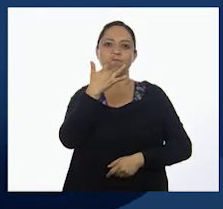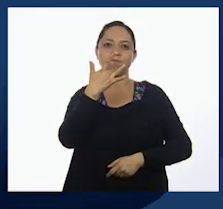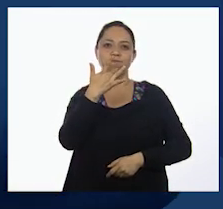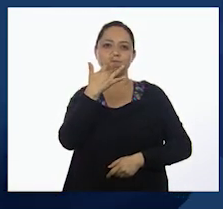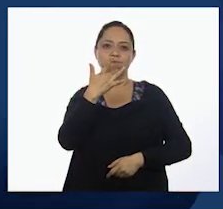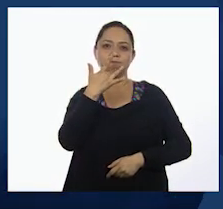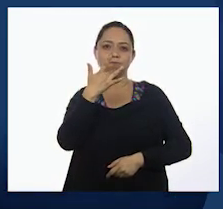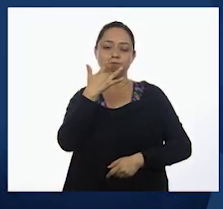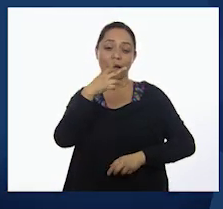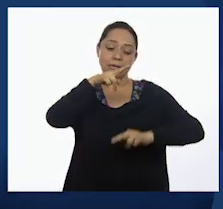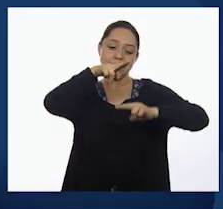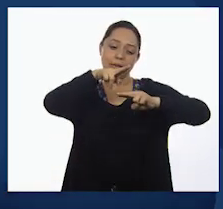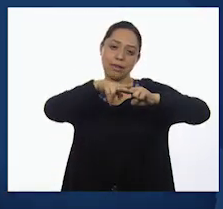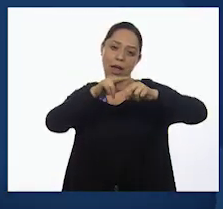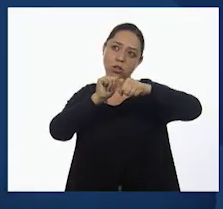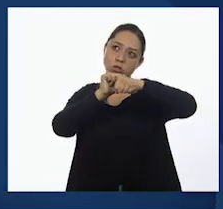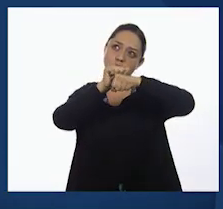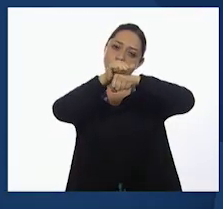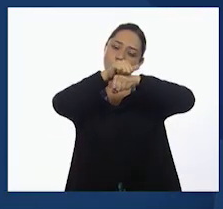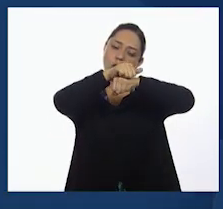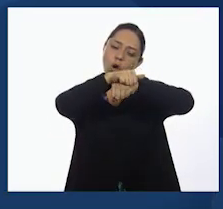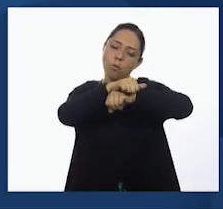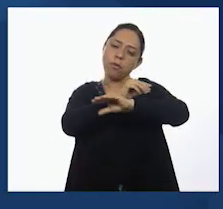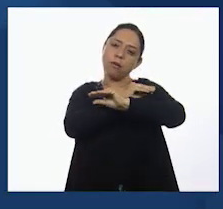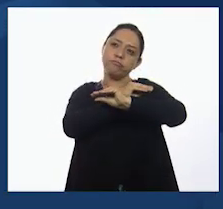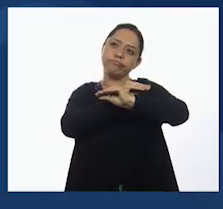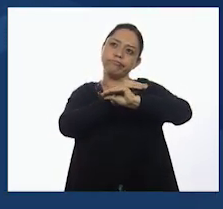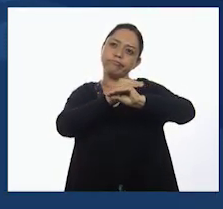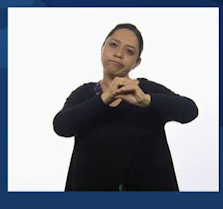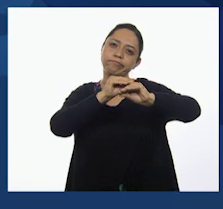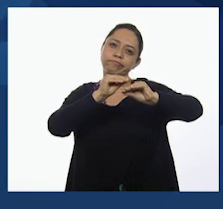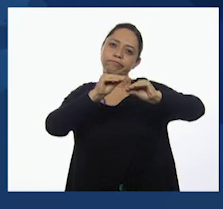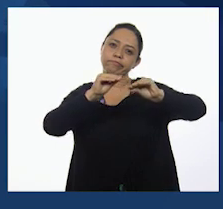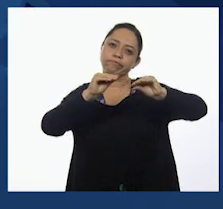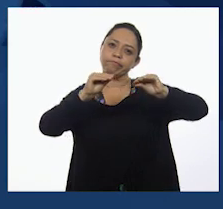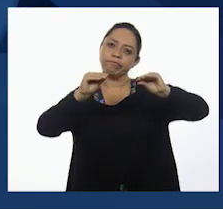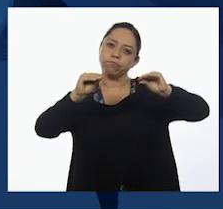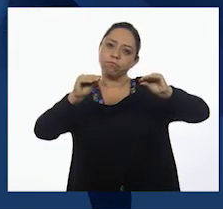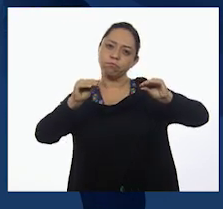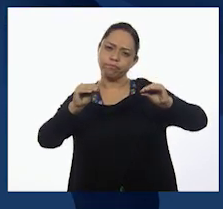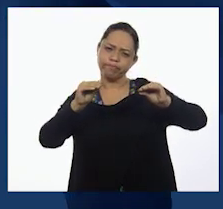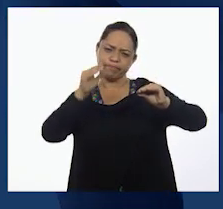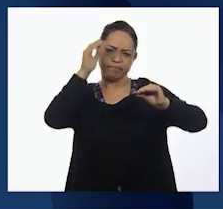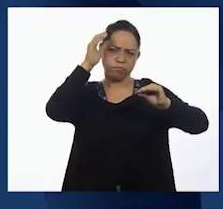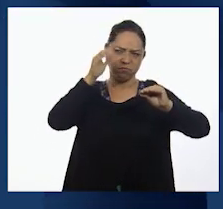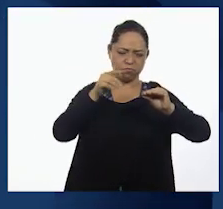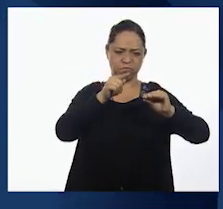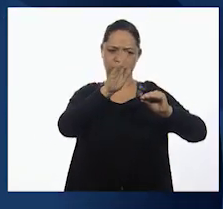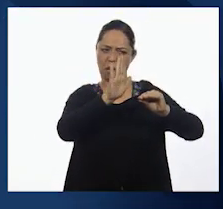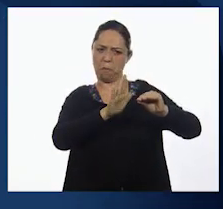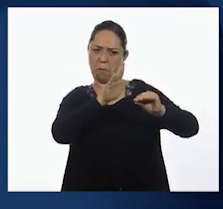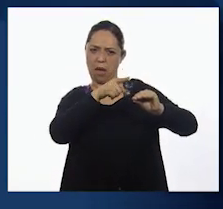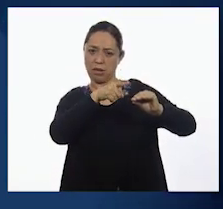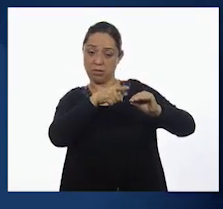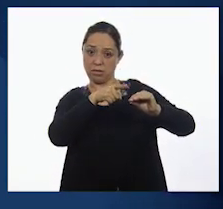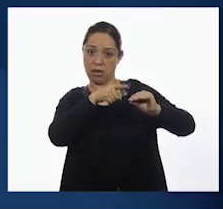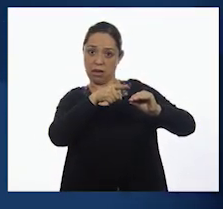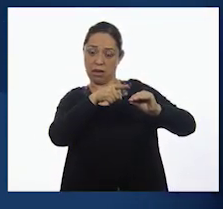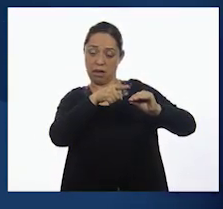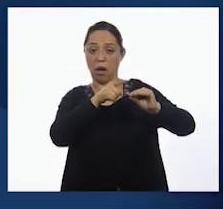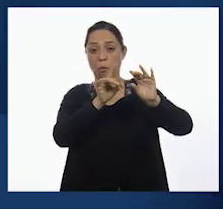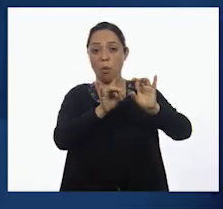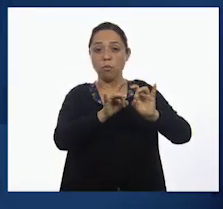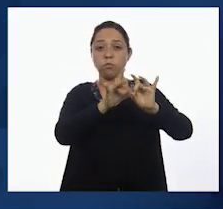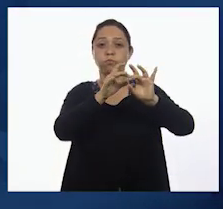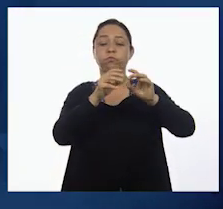en la sombra, solemne, con tu bocio exoftálmico, cruel en apariencia, al menos debido al